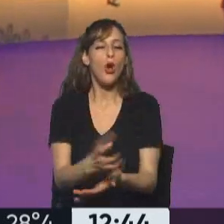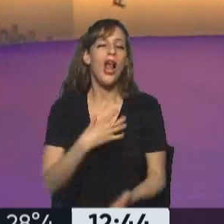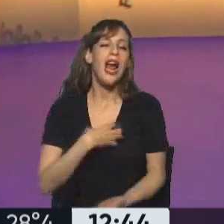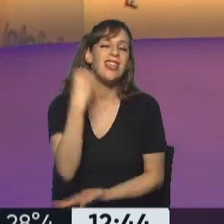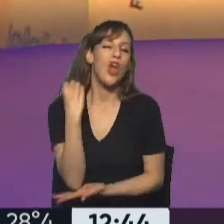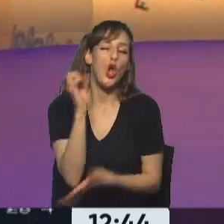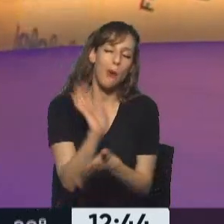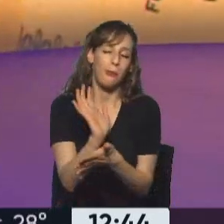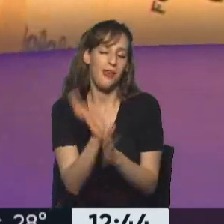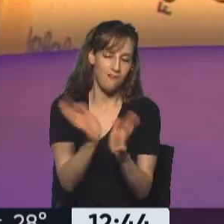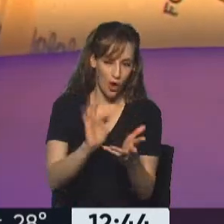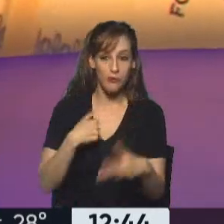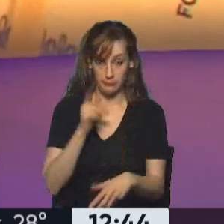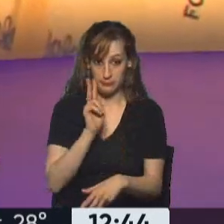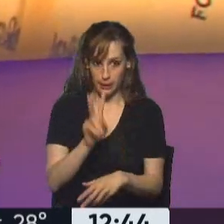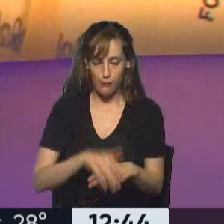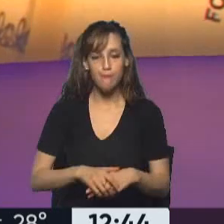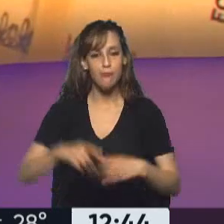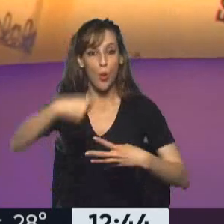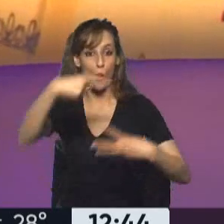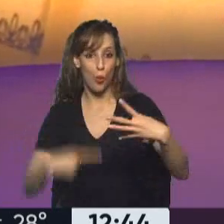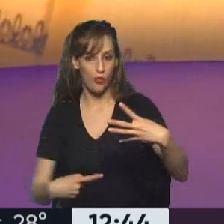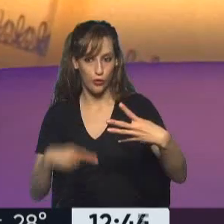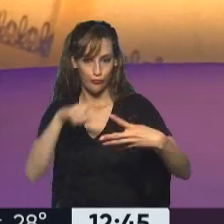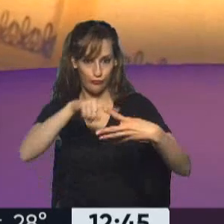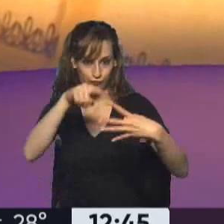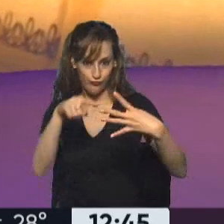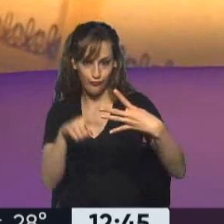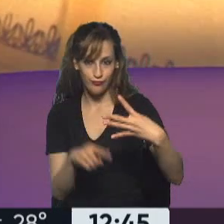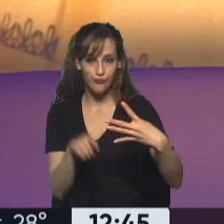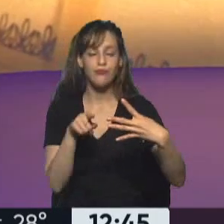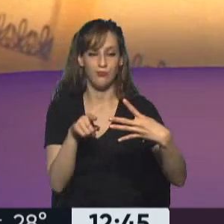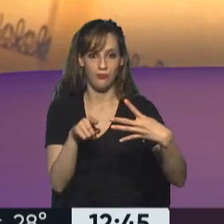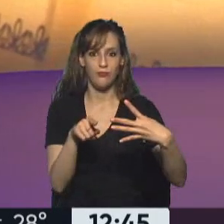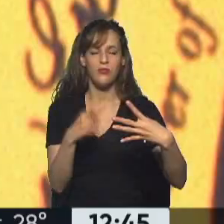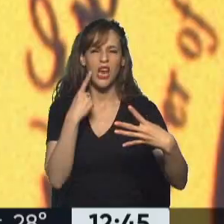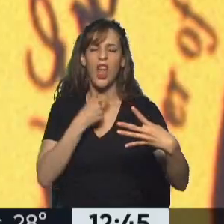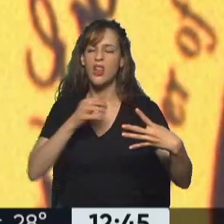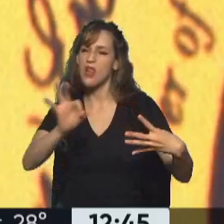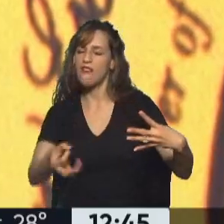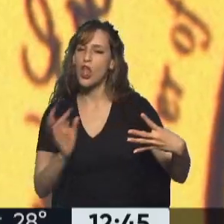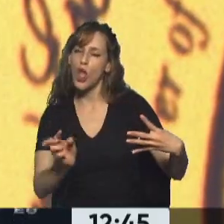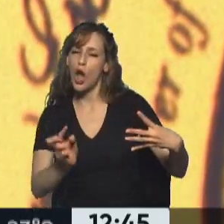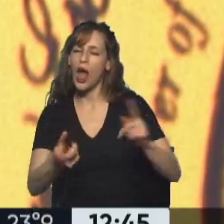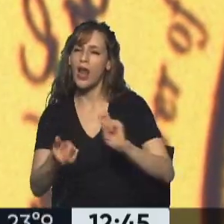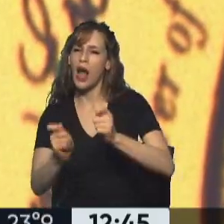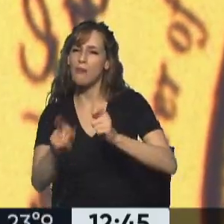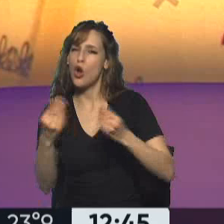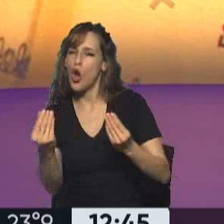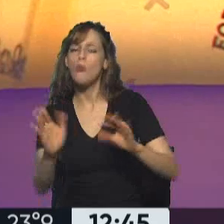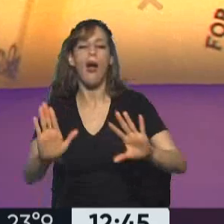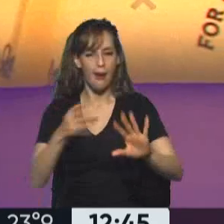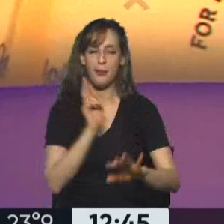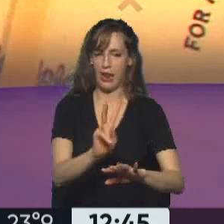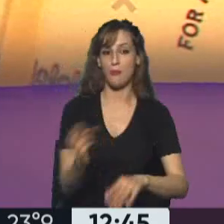variables a ver uno quiere mirar qué pasa con el dólar o qué pasa con la economía en su exposición a los movimientos financieros bueno tiene que mirar